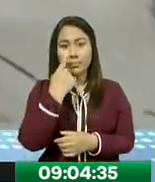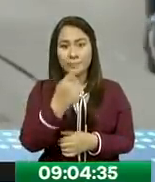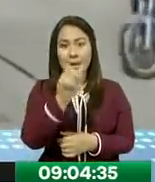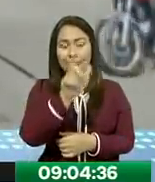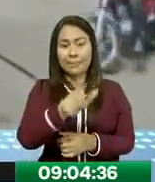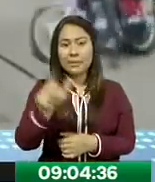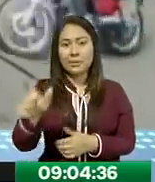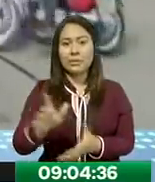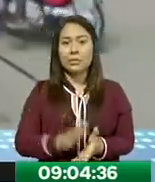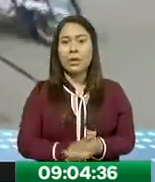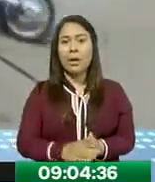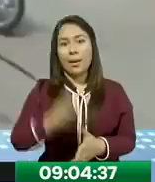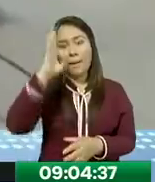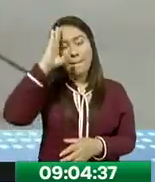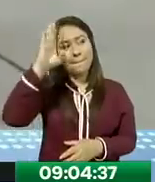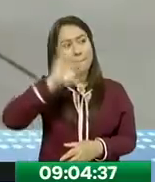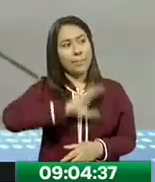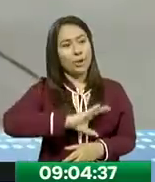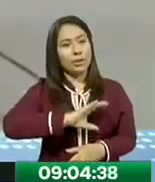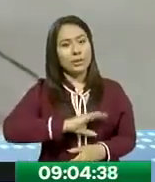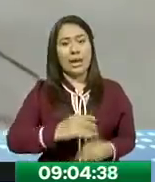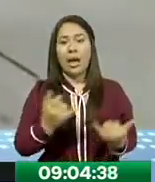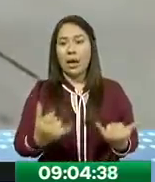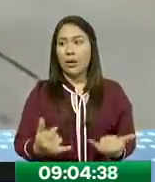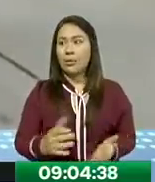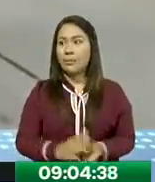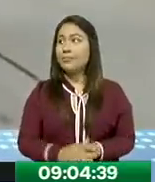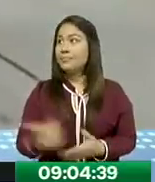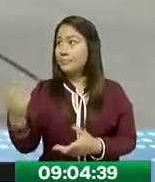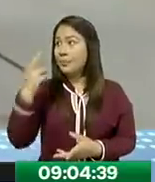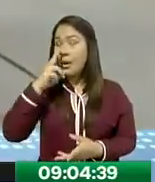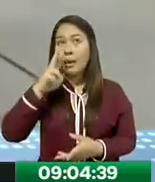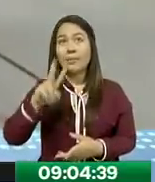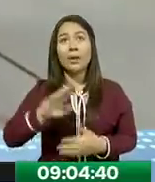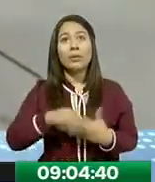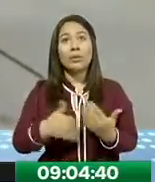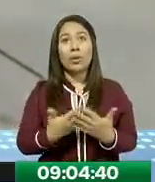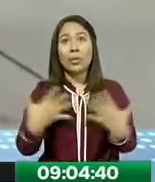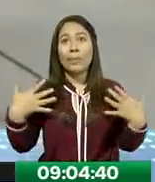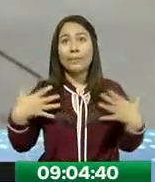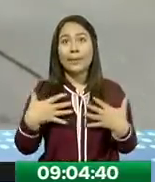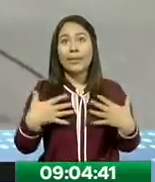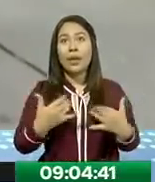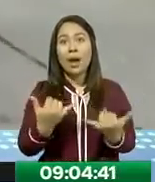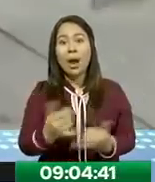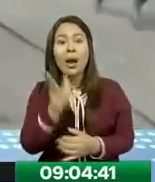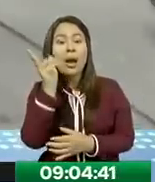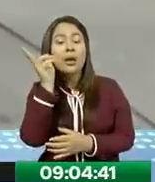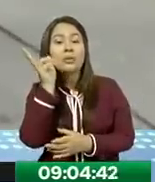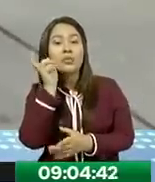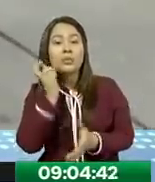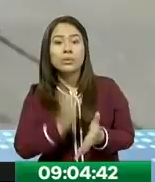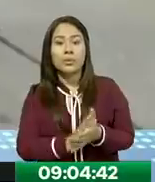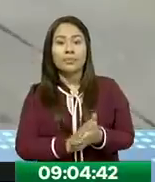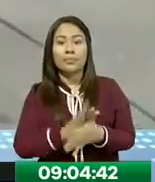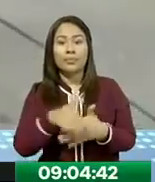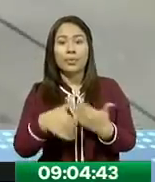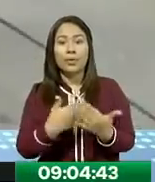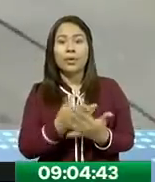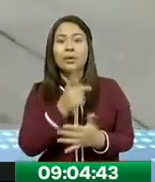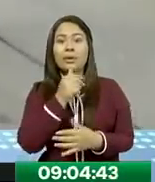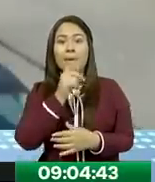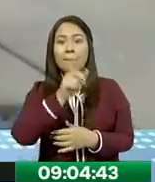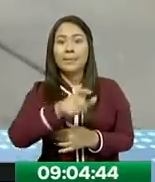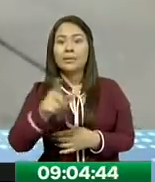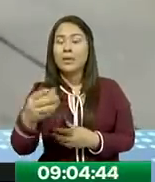del agente de la Policía Nacional. Estamos hablando del coronel Raymond Quelal, quien ha escuchado un poco la versión por parte de la joven.